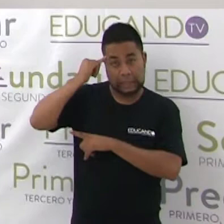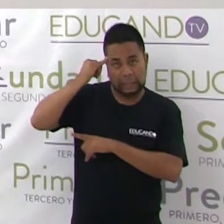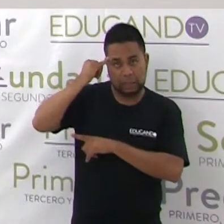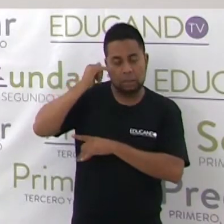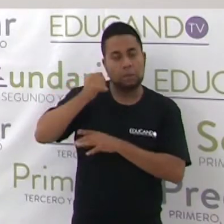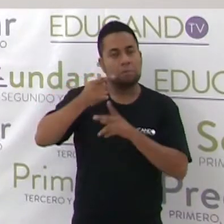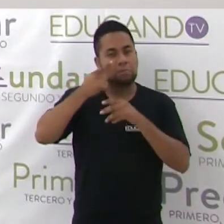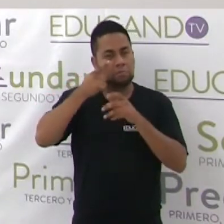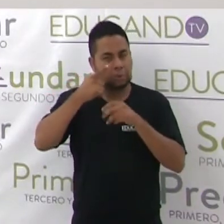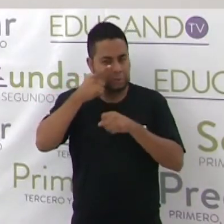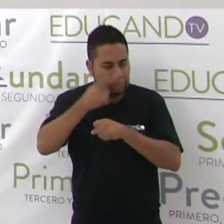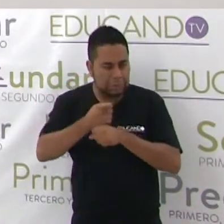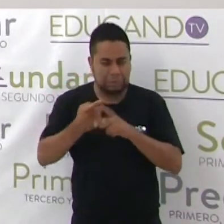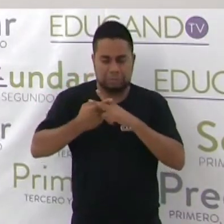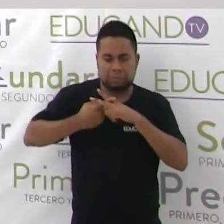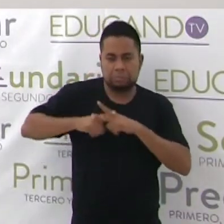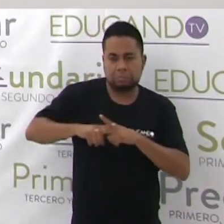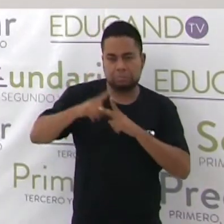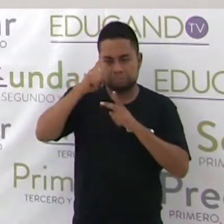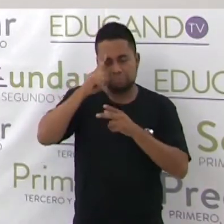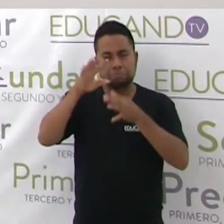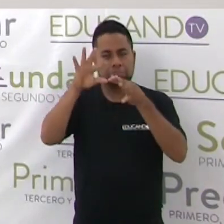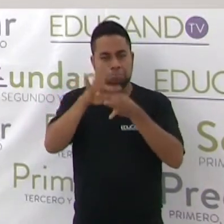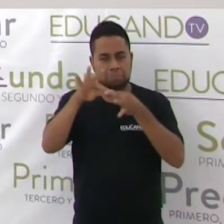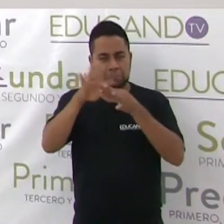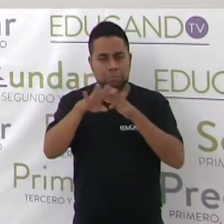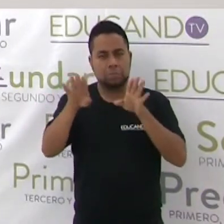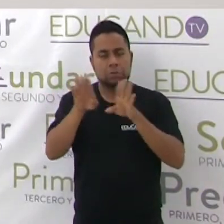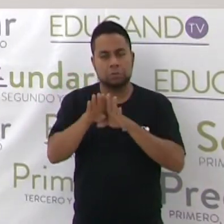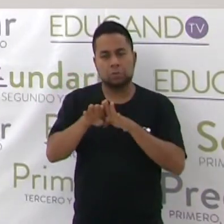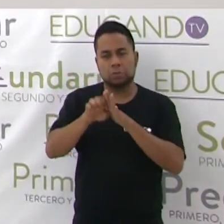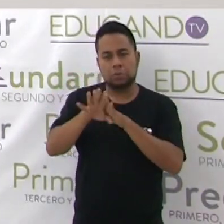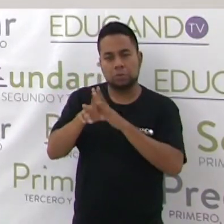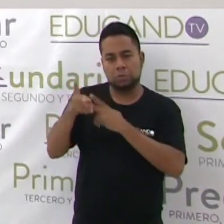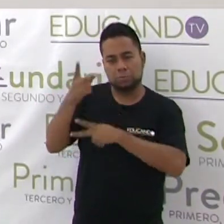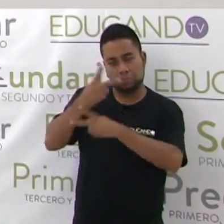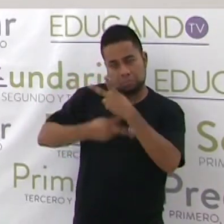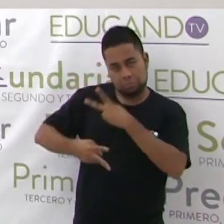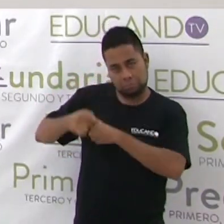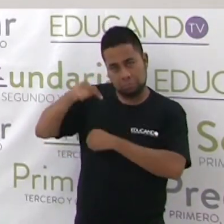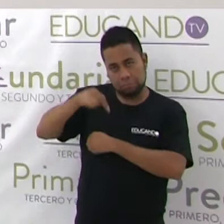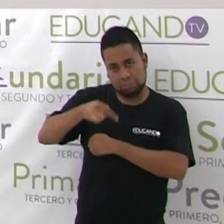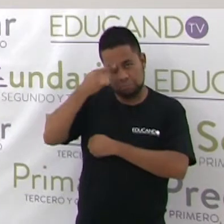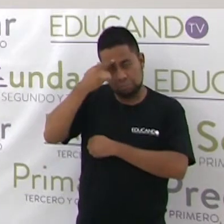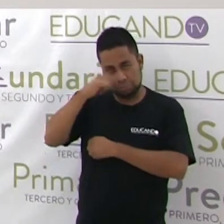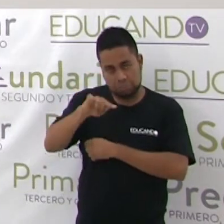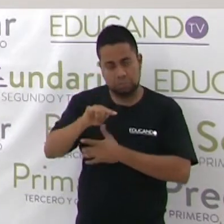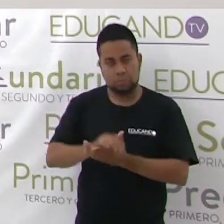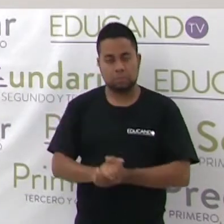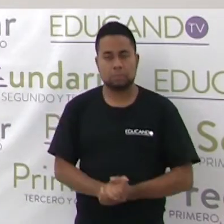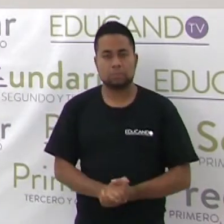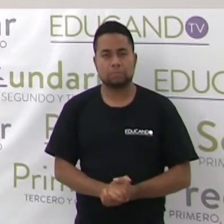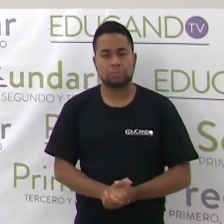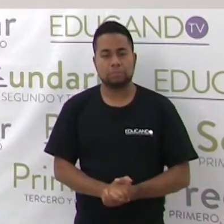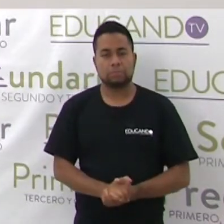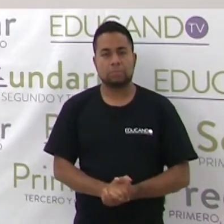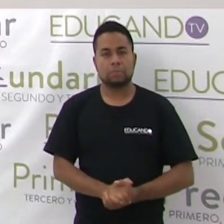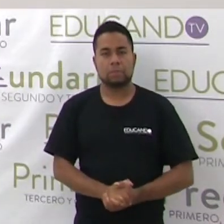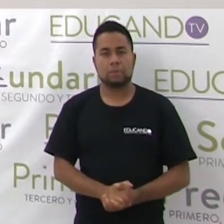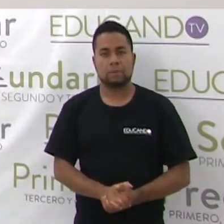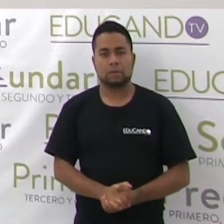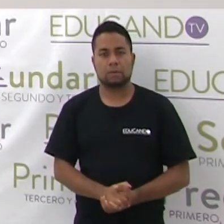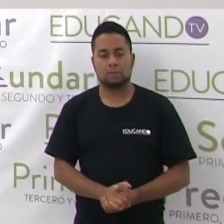a platicar acerca de cómo venimos en nuestro continente